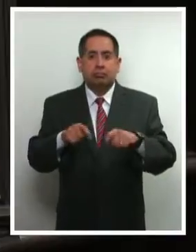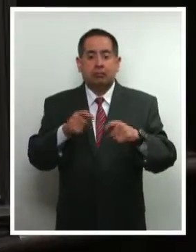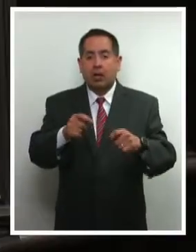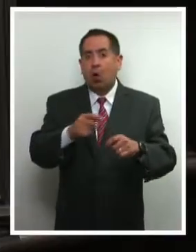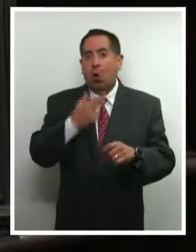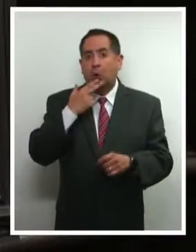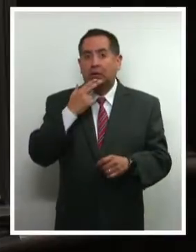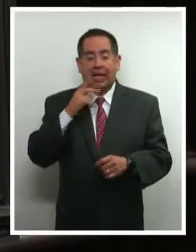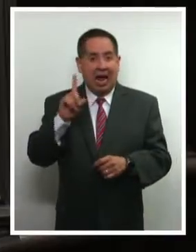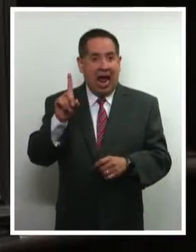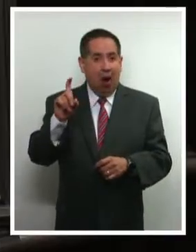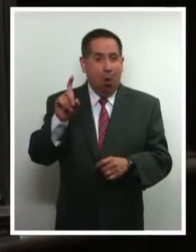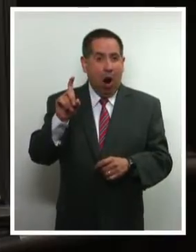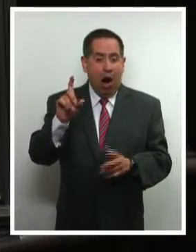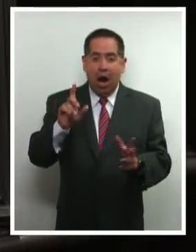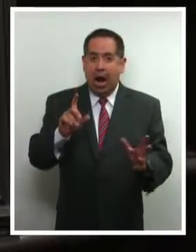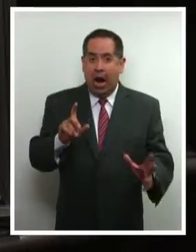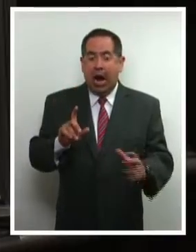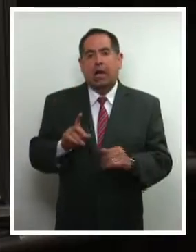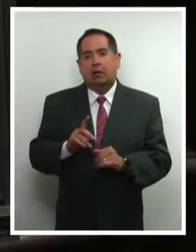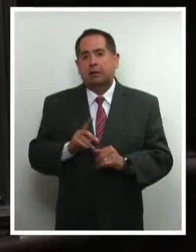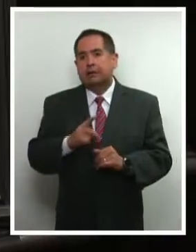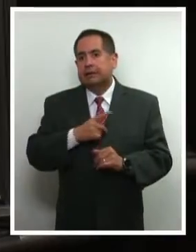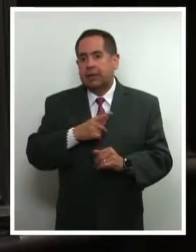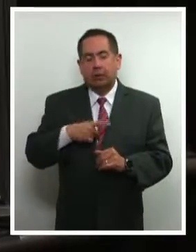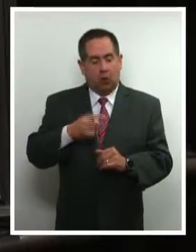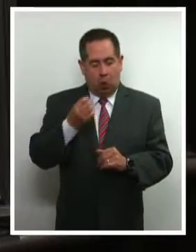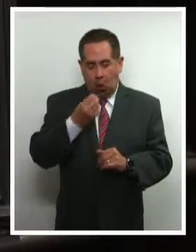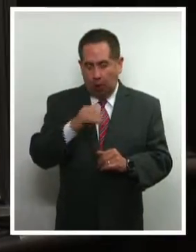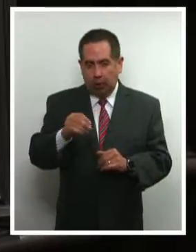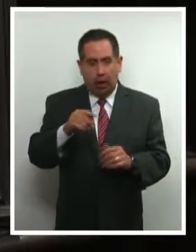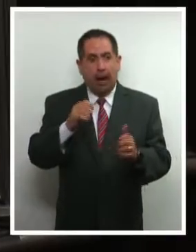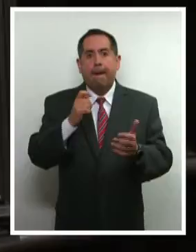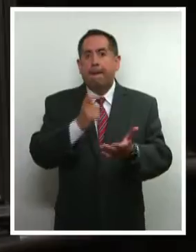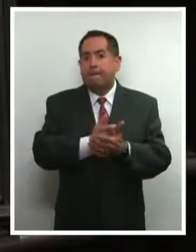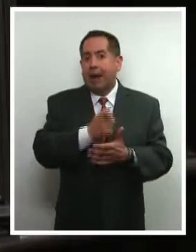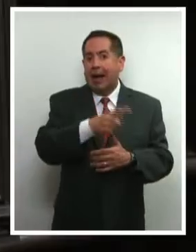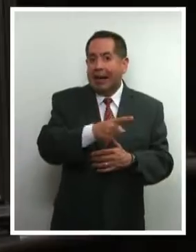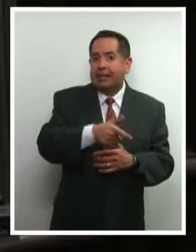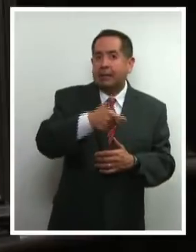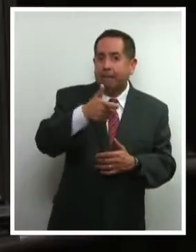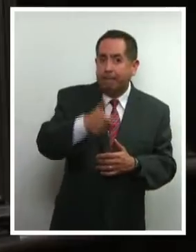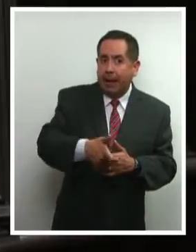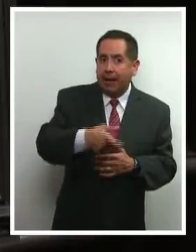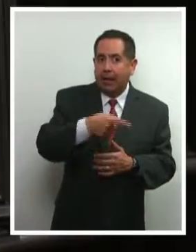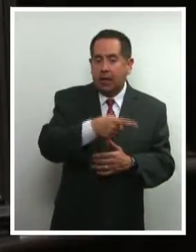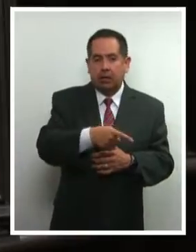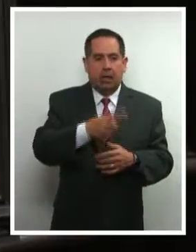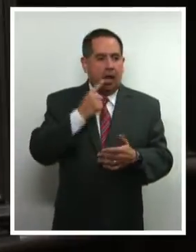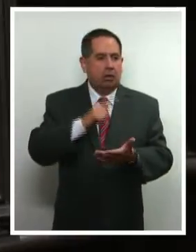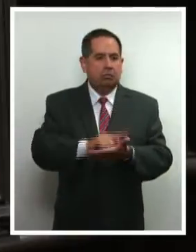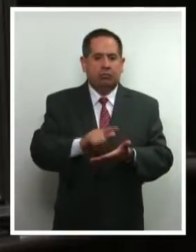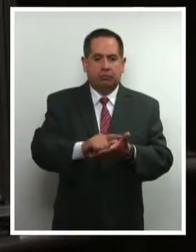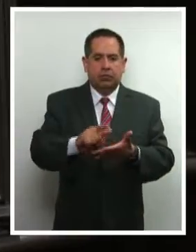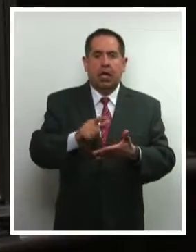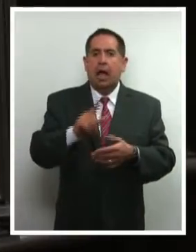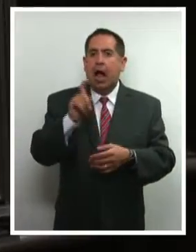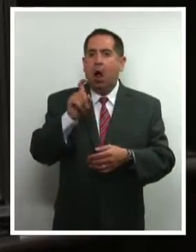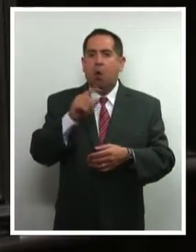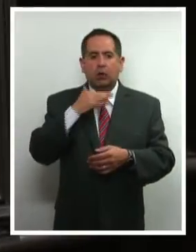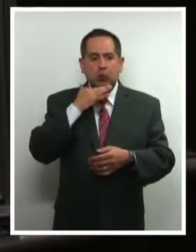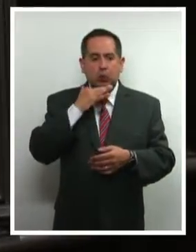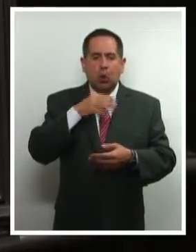agua estén obligadas, con costo a ellas, a sanear el agua